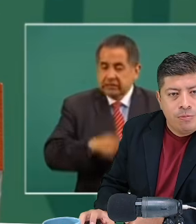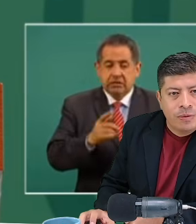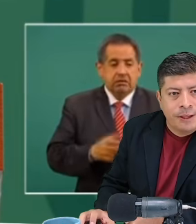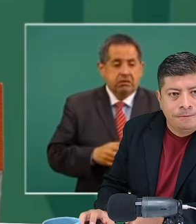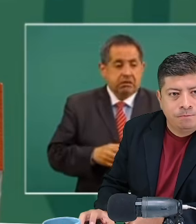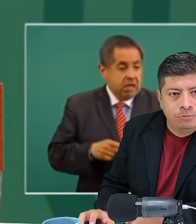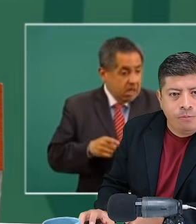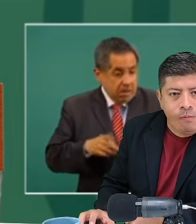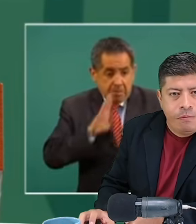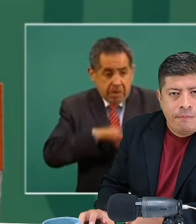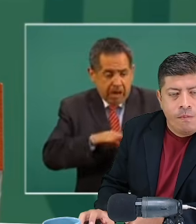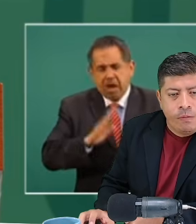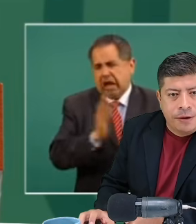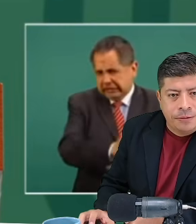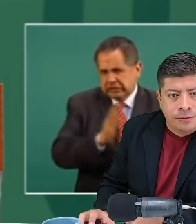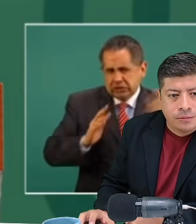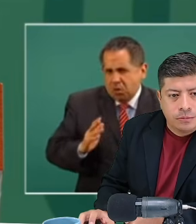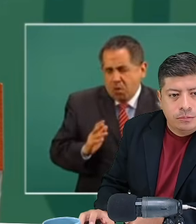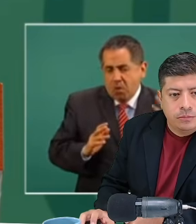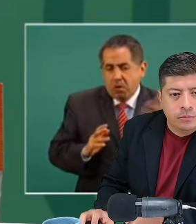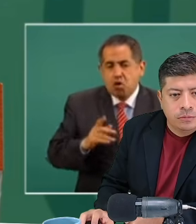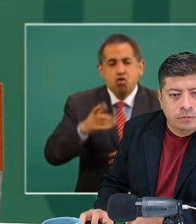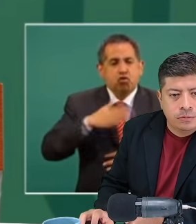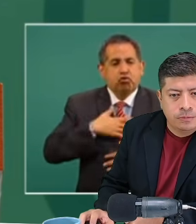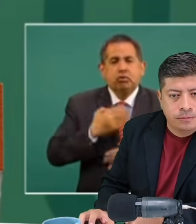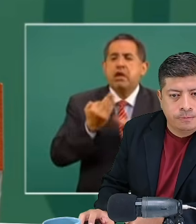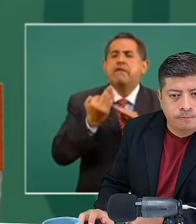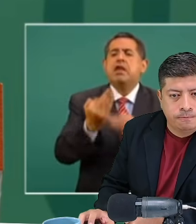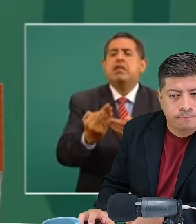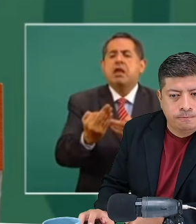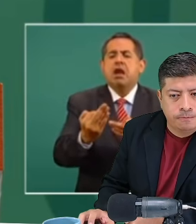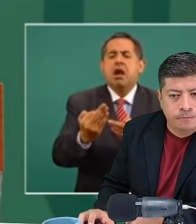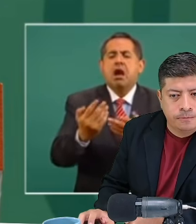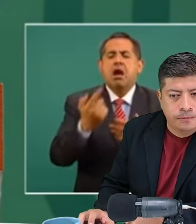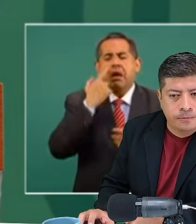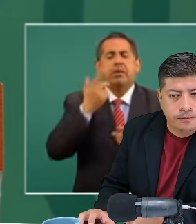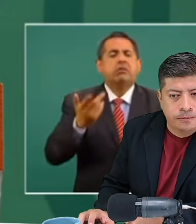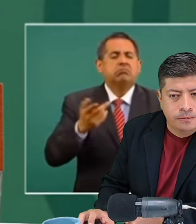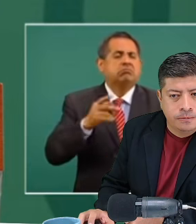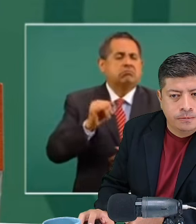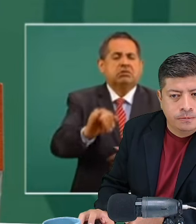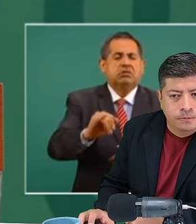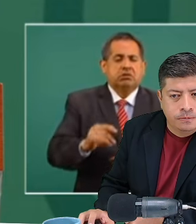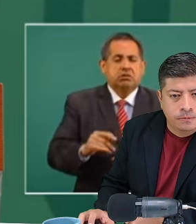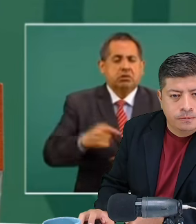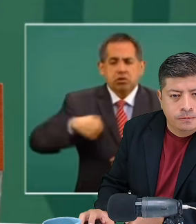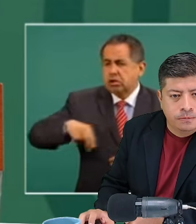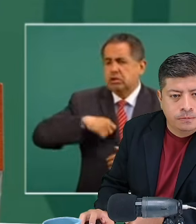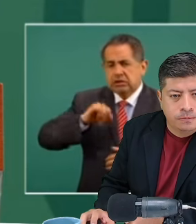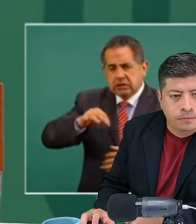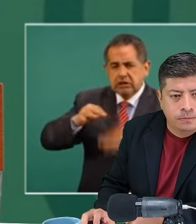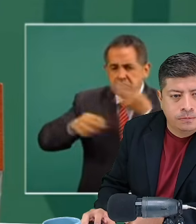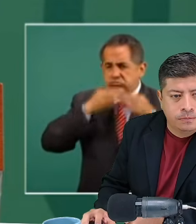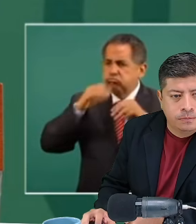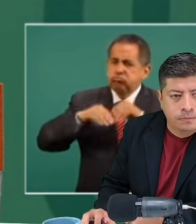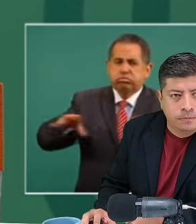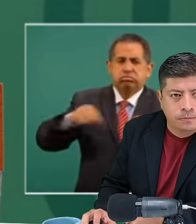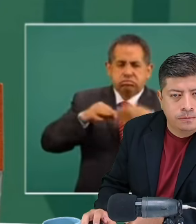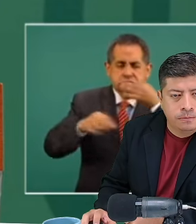impunidad. Nosotros damos la cara. Nosotros informamos.